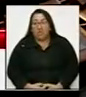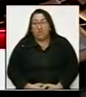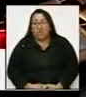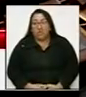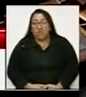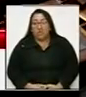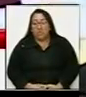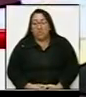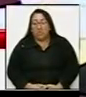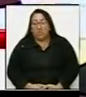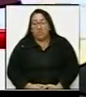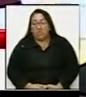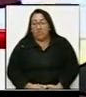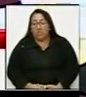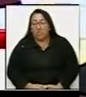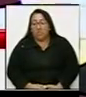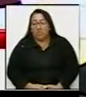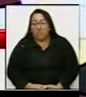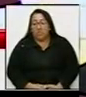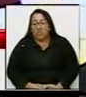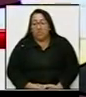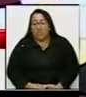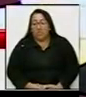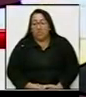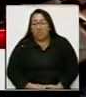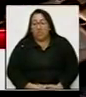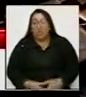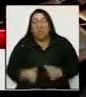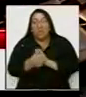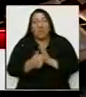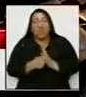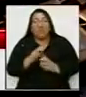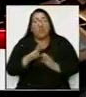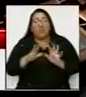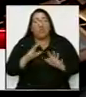Congresista Quintanilla. Puntualmente, en el artículo 28 y 29,